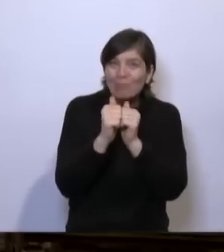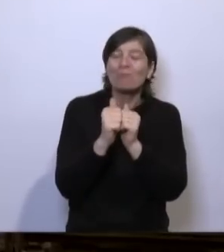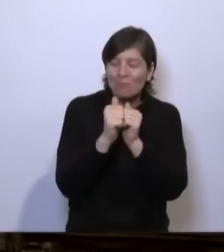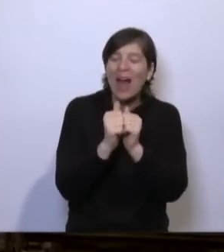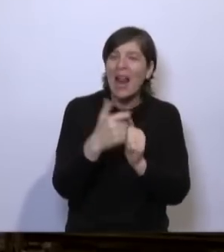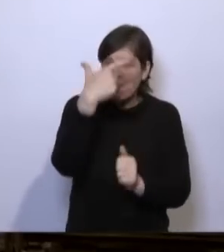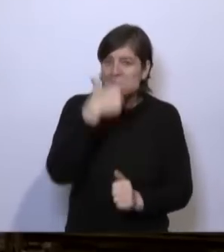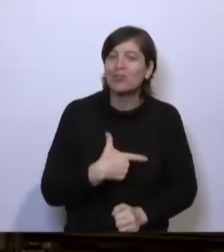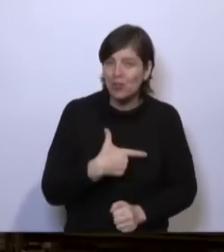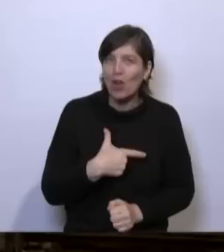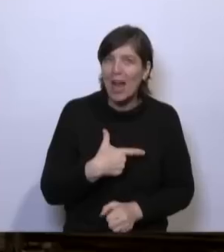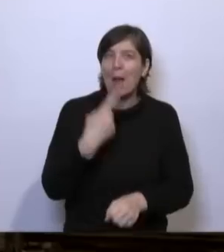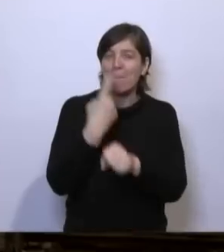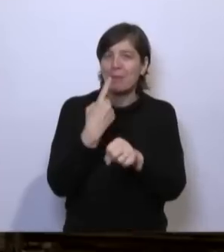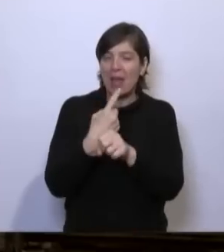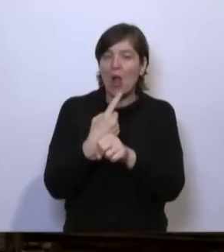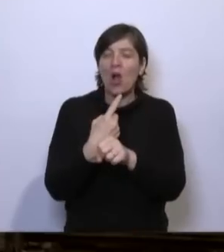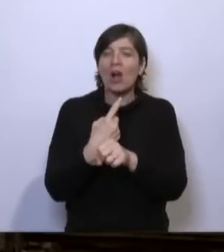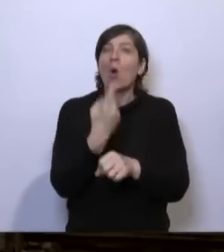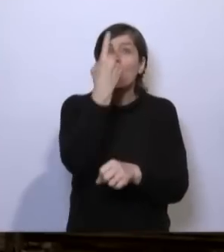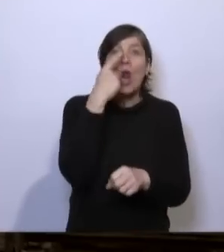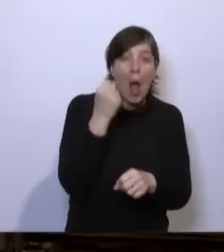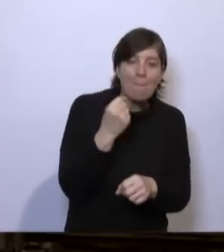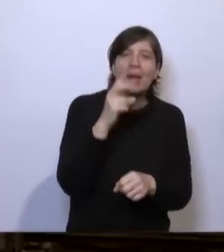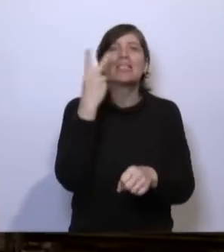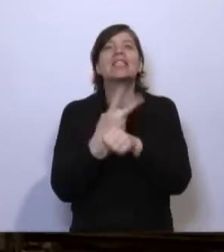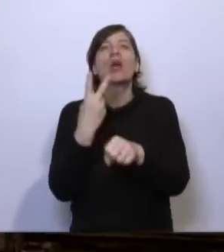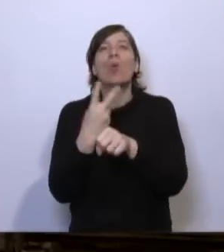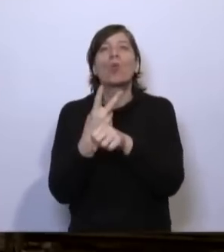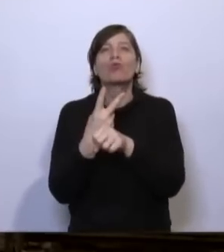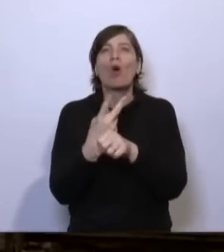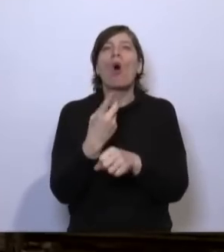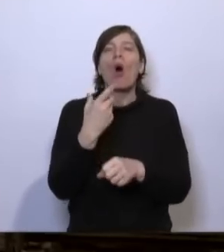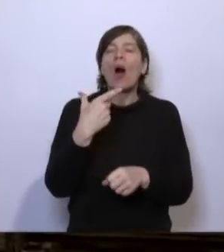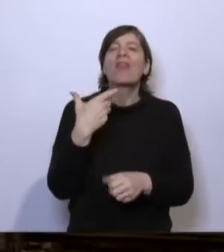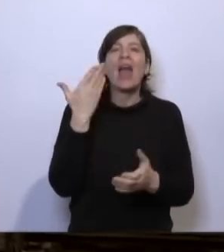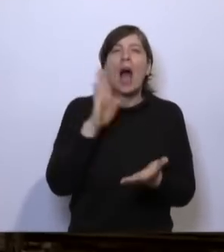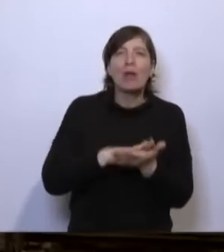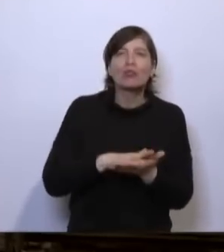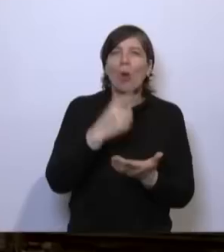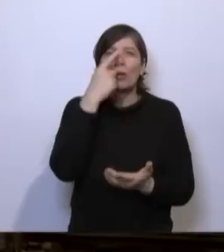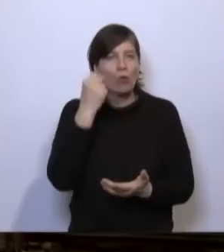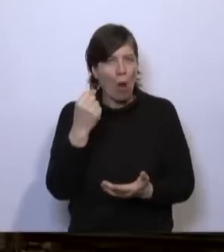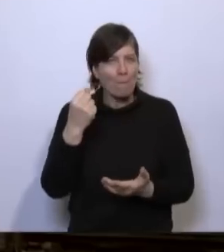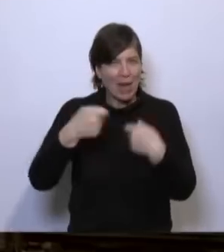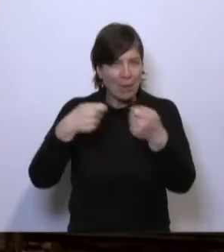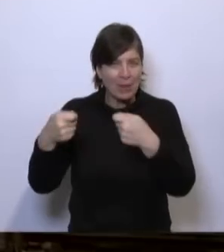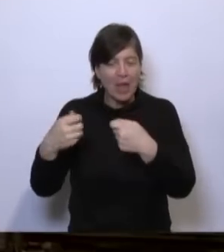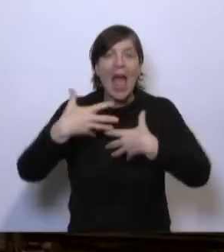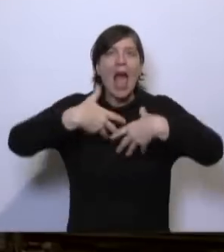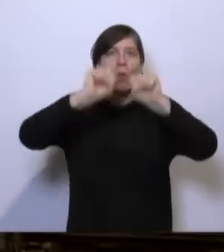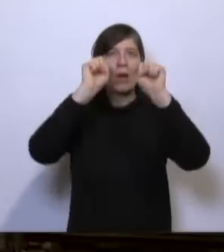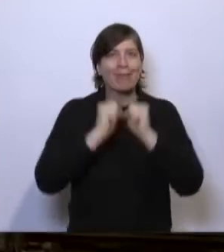la persona, en el primer lugar, dice un hombre y en el segundo lugar habla de un negociante,